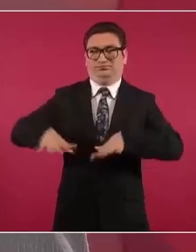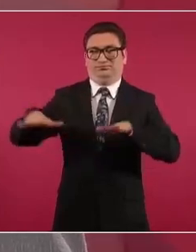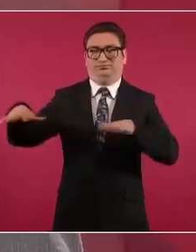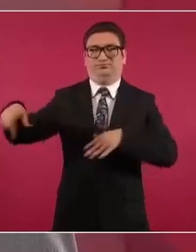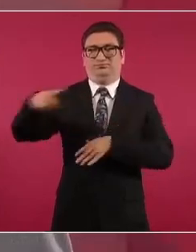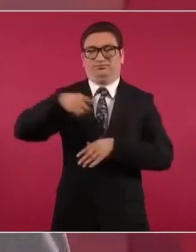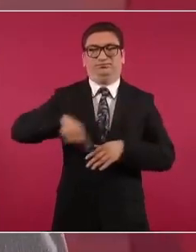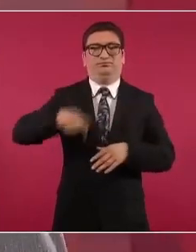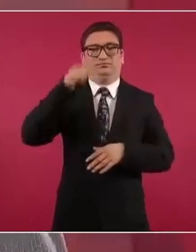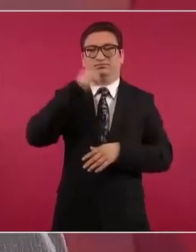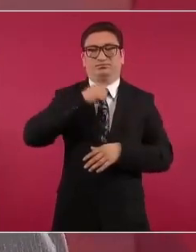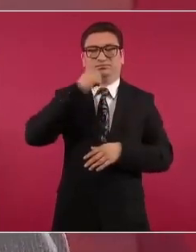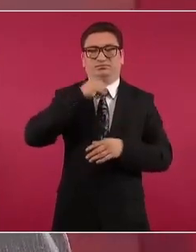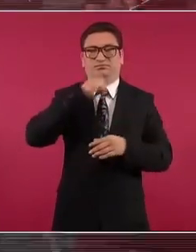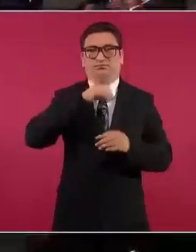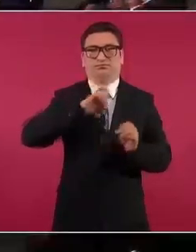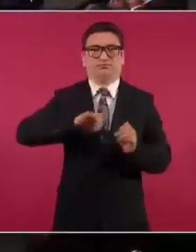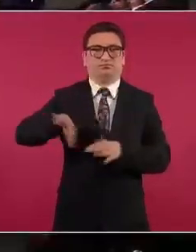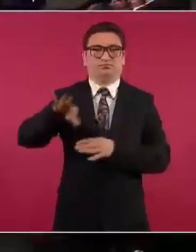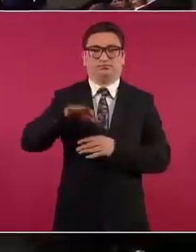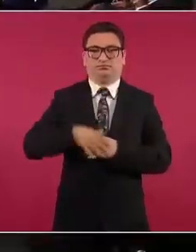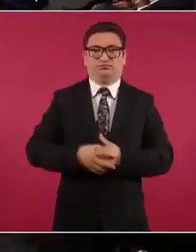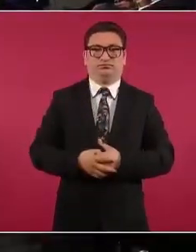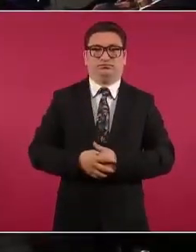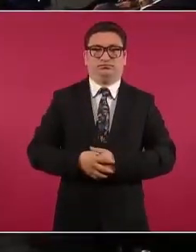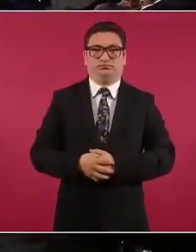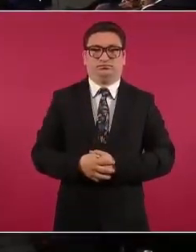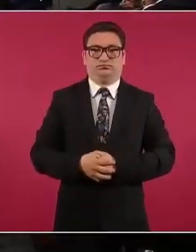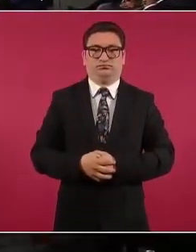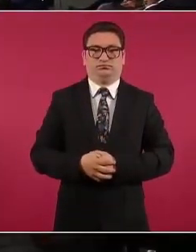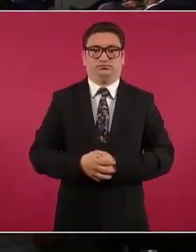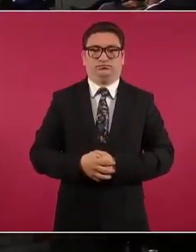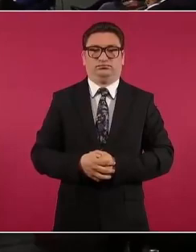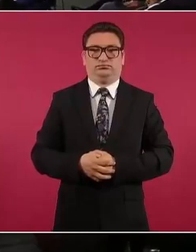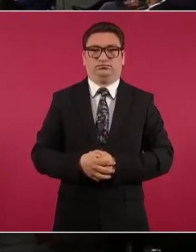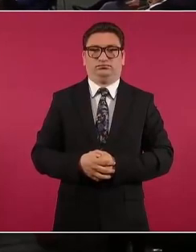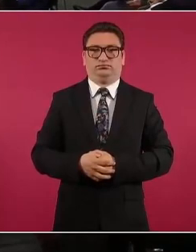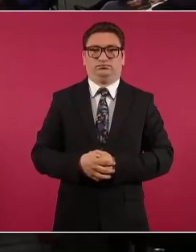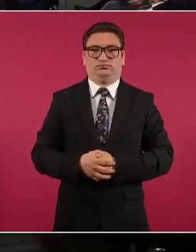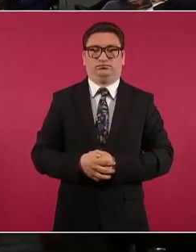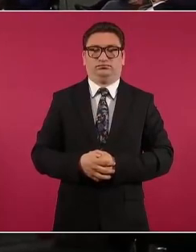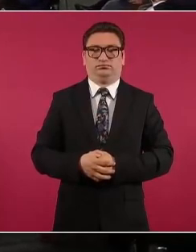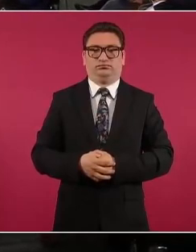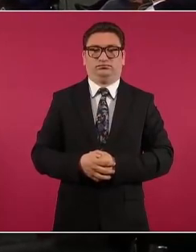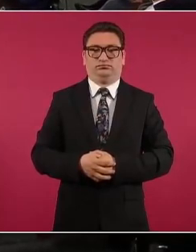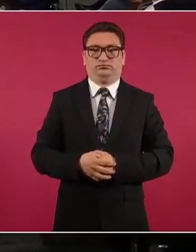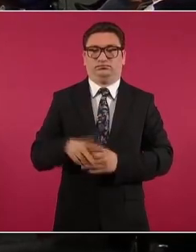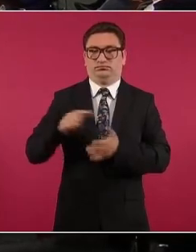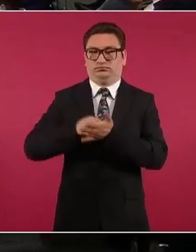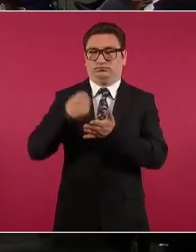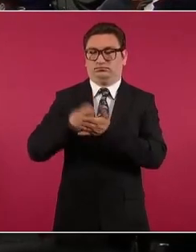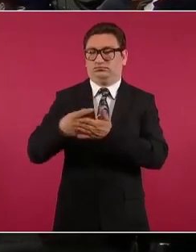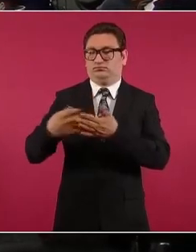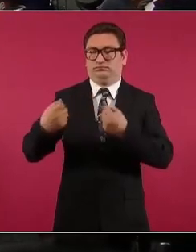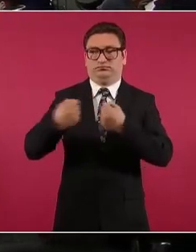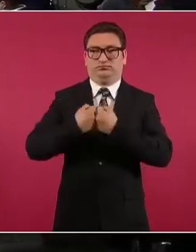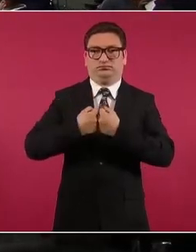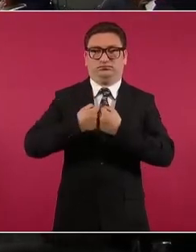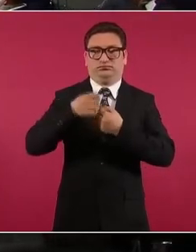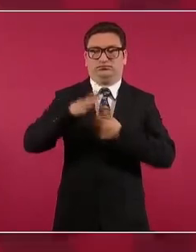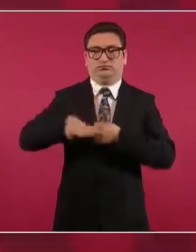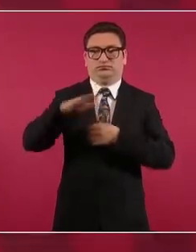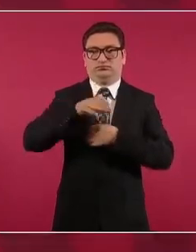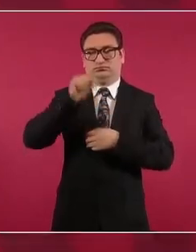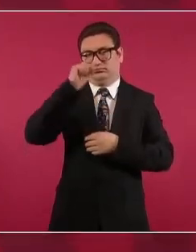ha quedado marginada, los límites de Tamaulipas con San